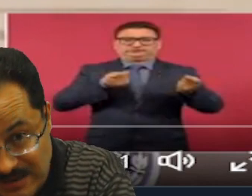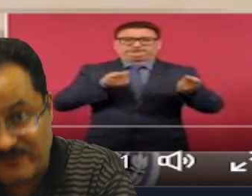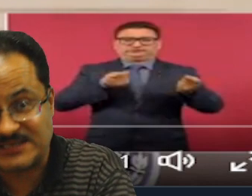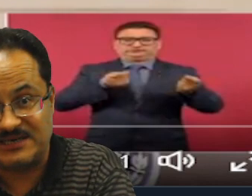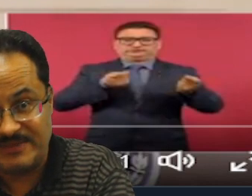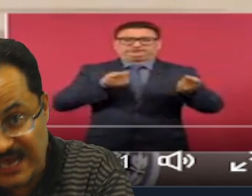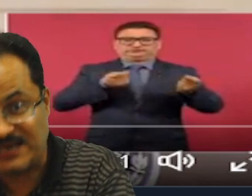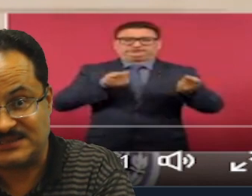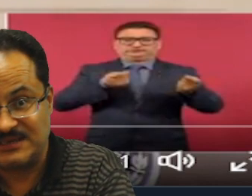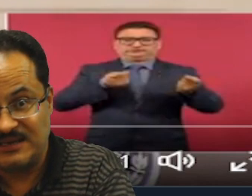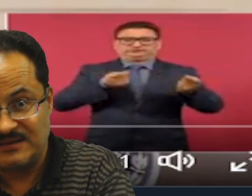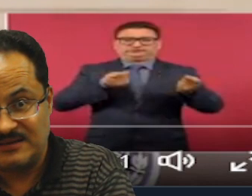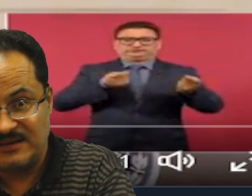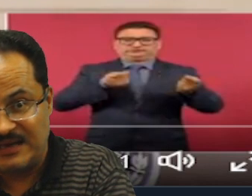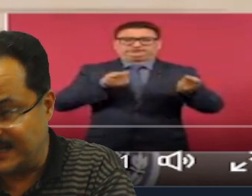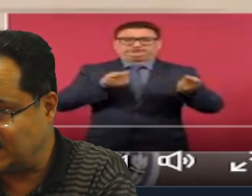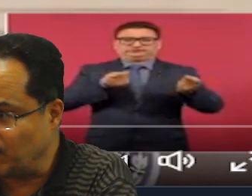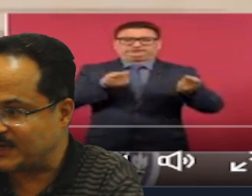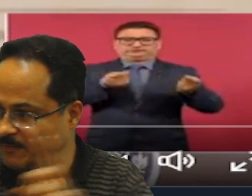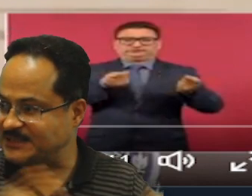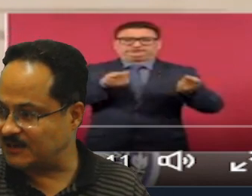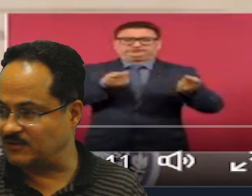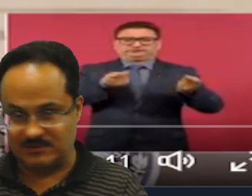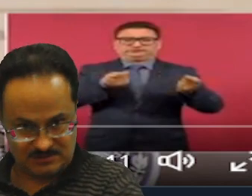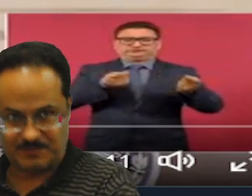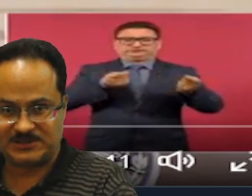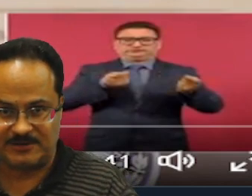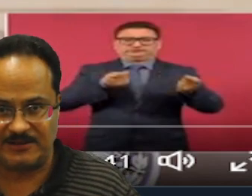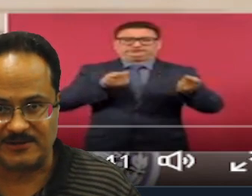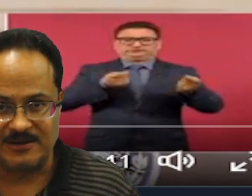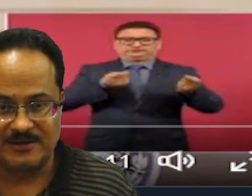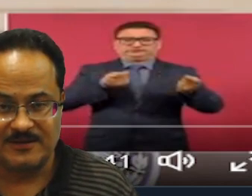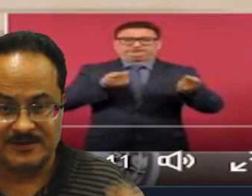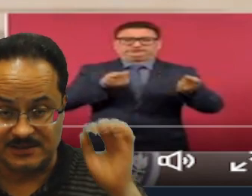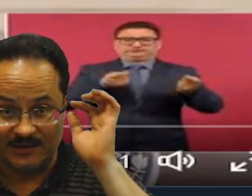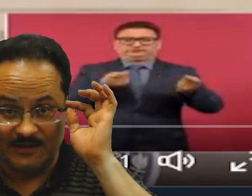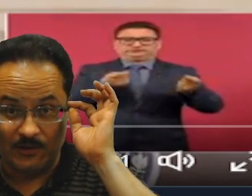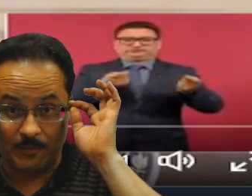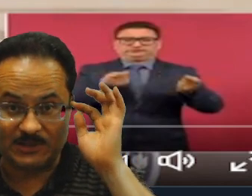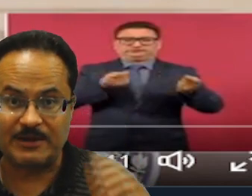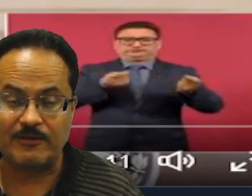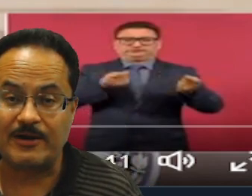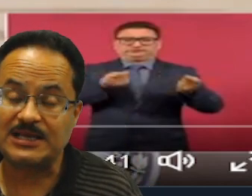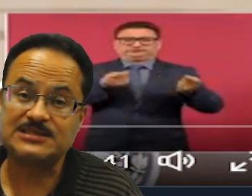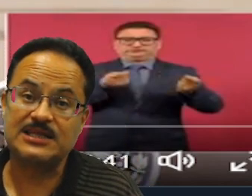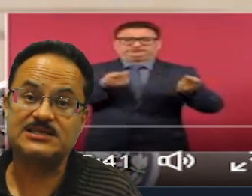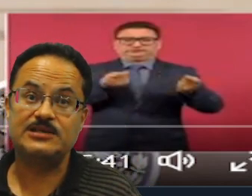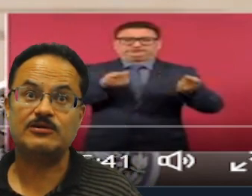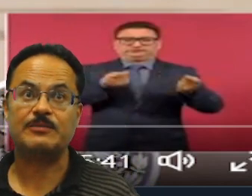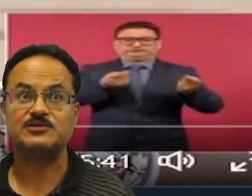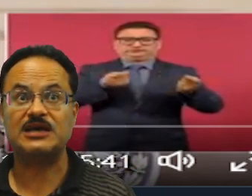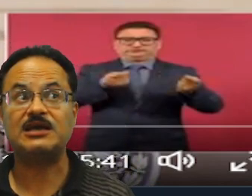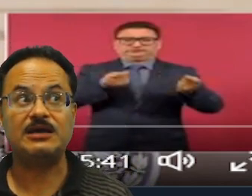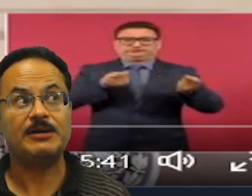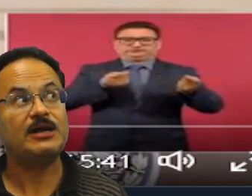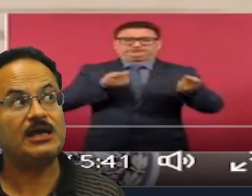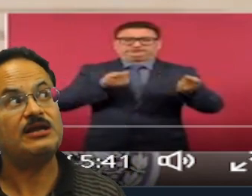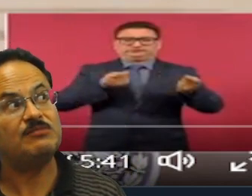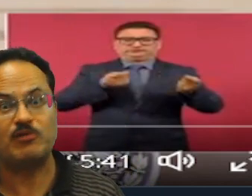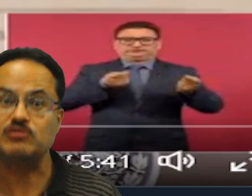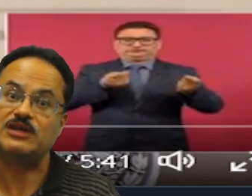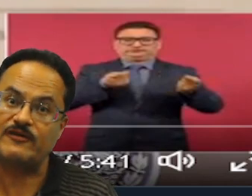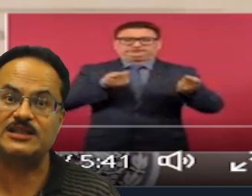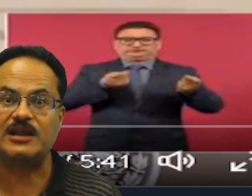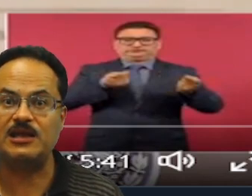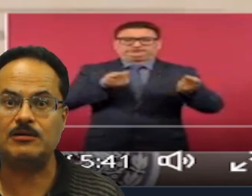tus mafias criminales así como aquí pasa con López Obrador López Obrador ahora ya está diciendo que pues hay que ver